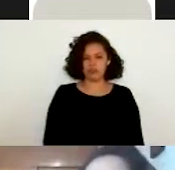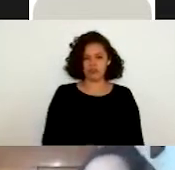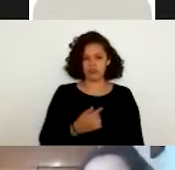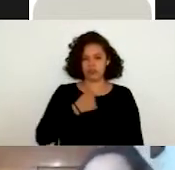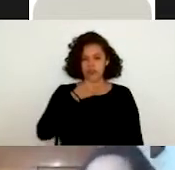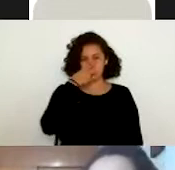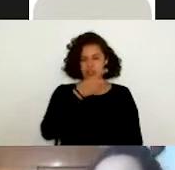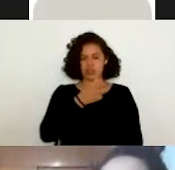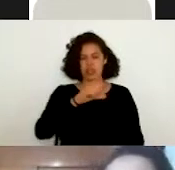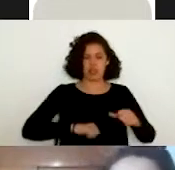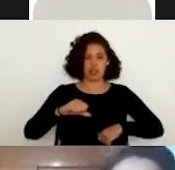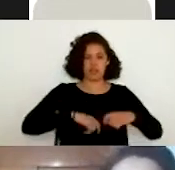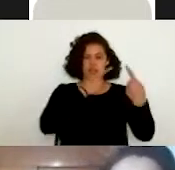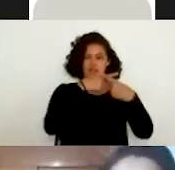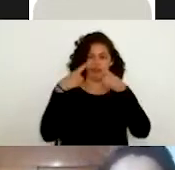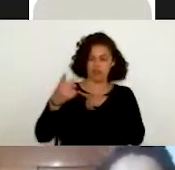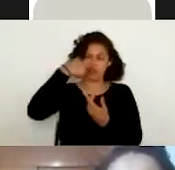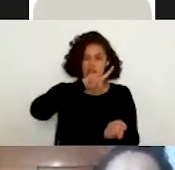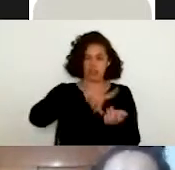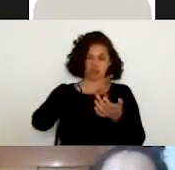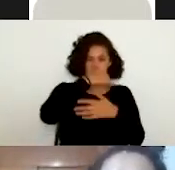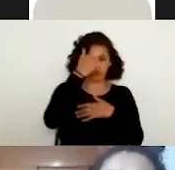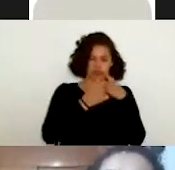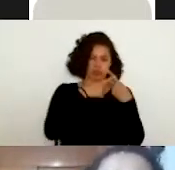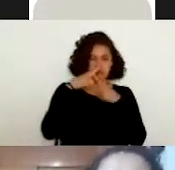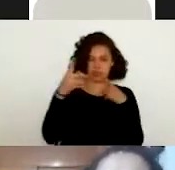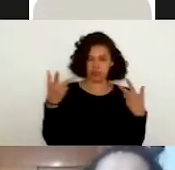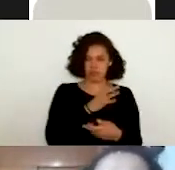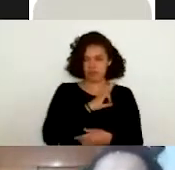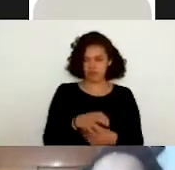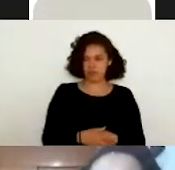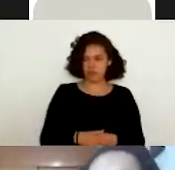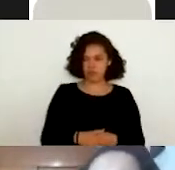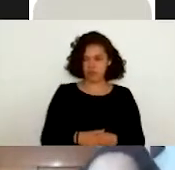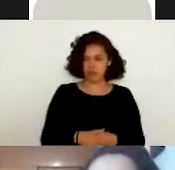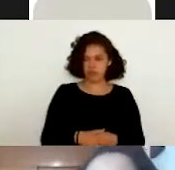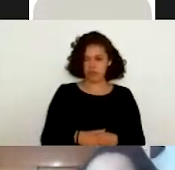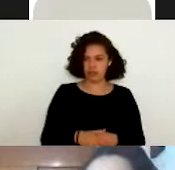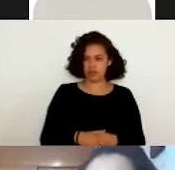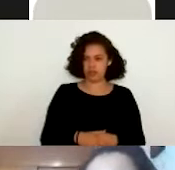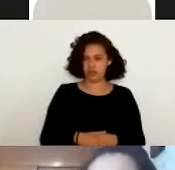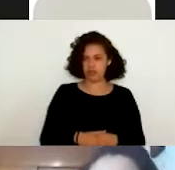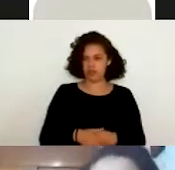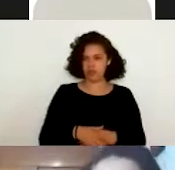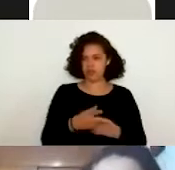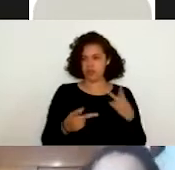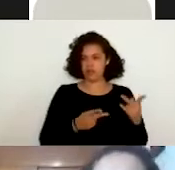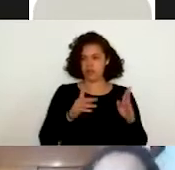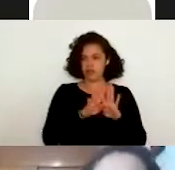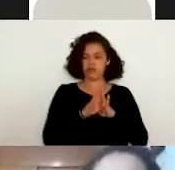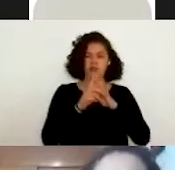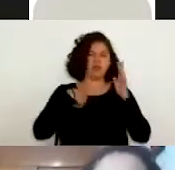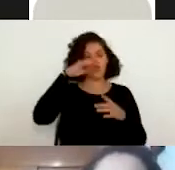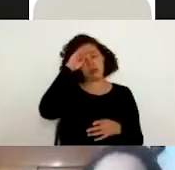diversas actividades dentro de un mismo proyecto, ¿no? Entonces, en la pregunta del cómo voy a ir pensando, diseñando